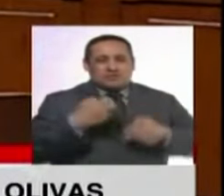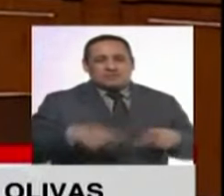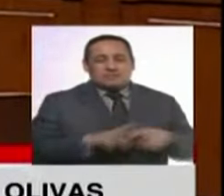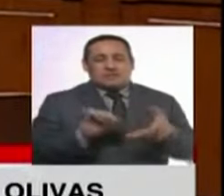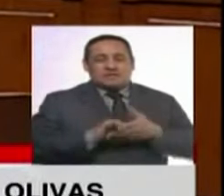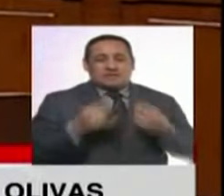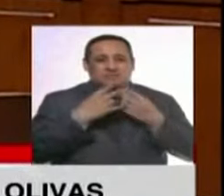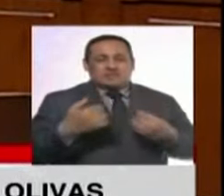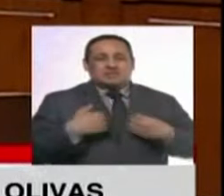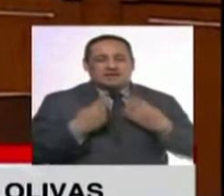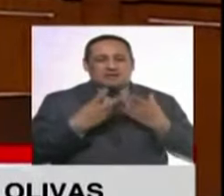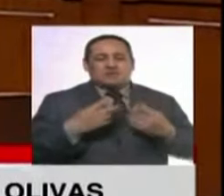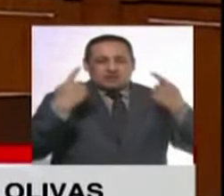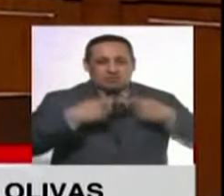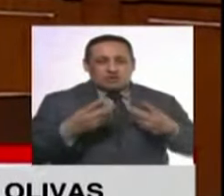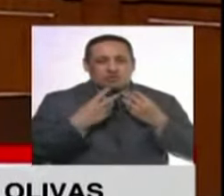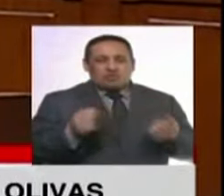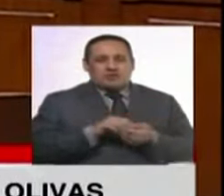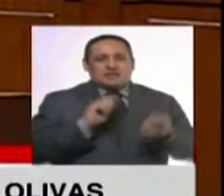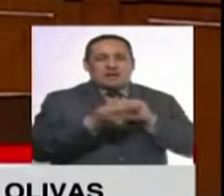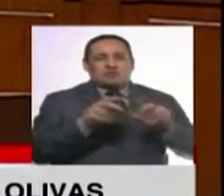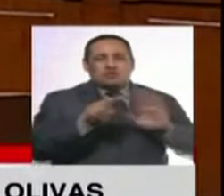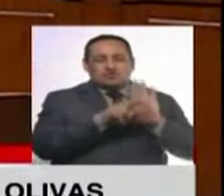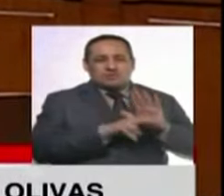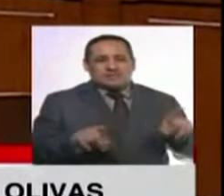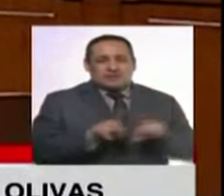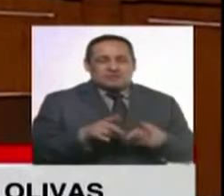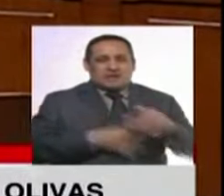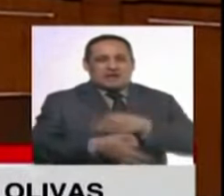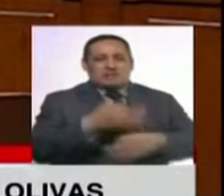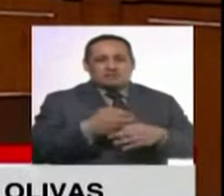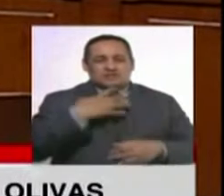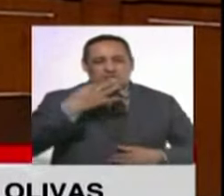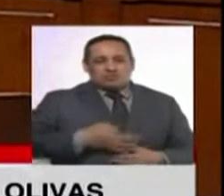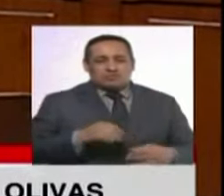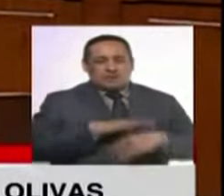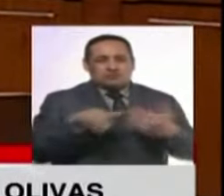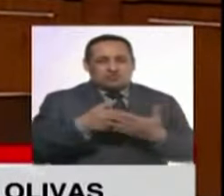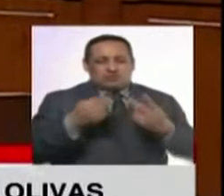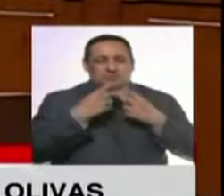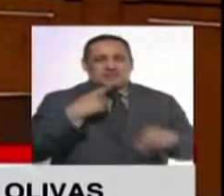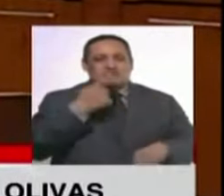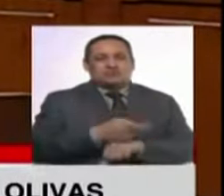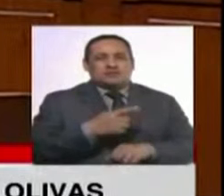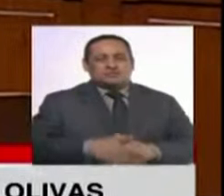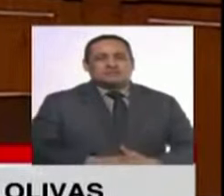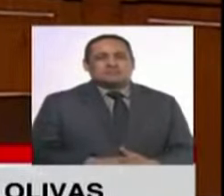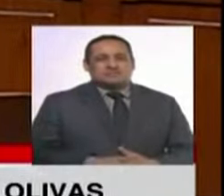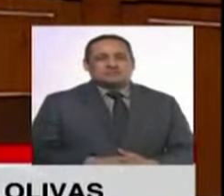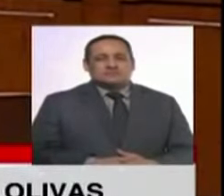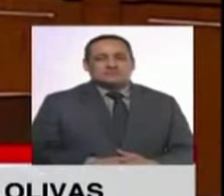porque tenga que tener medidas coercitivas más efectivas para este tipo de delitos